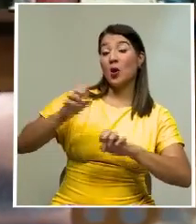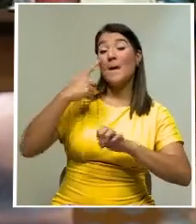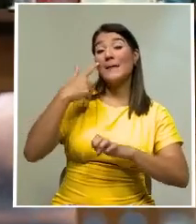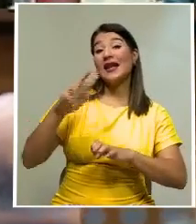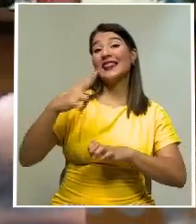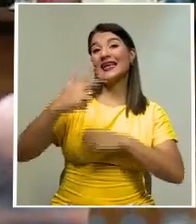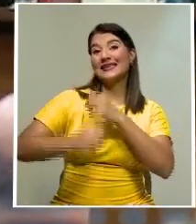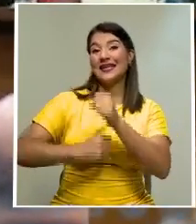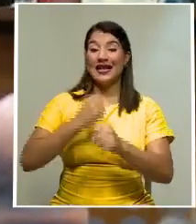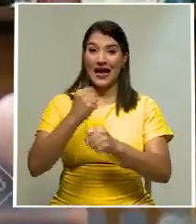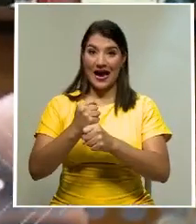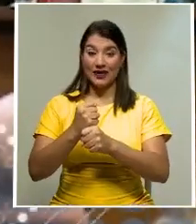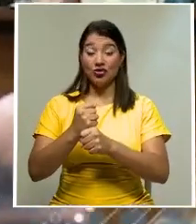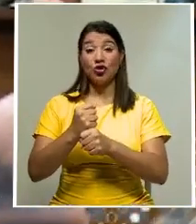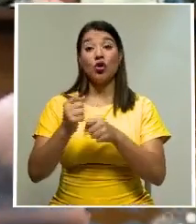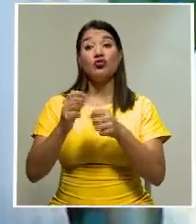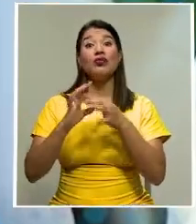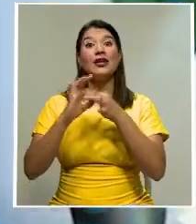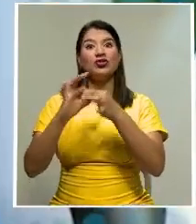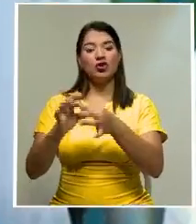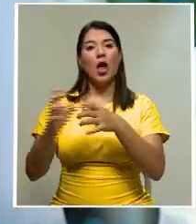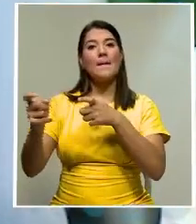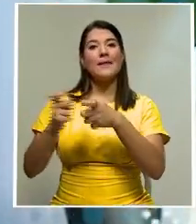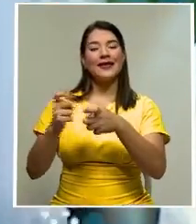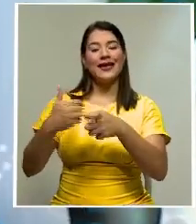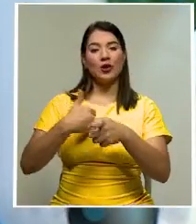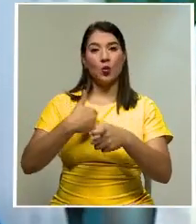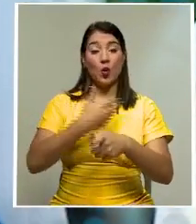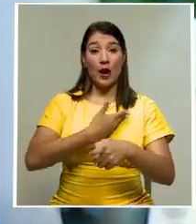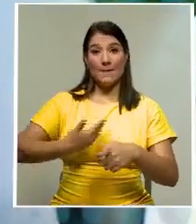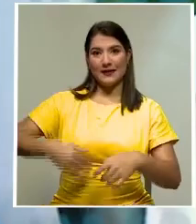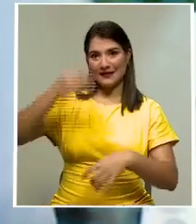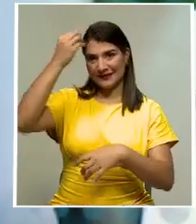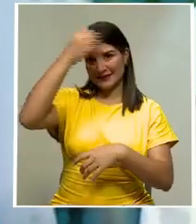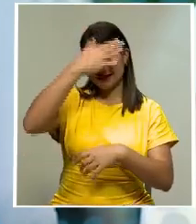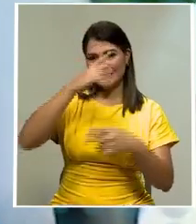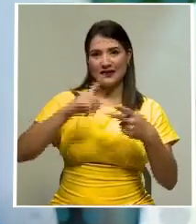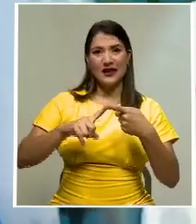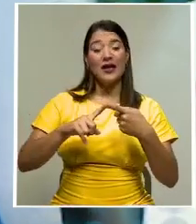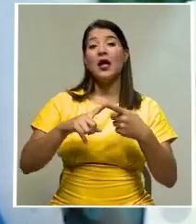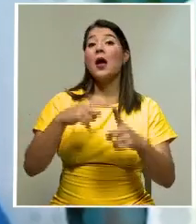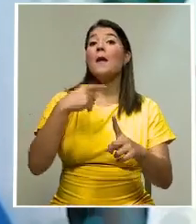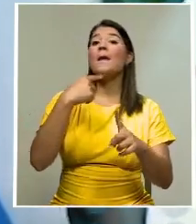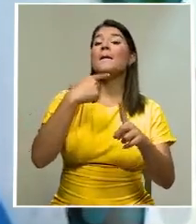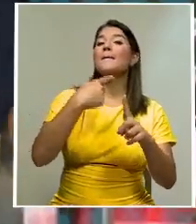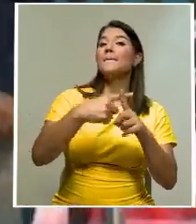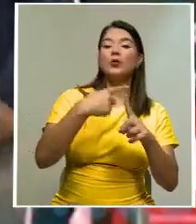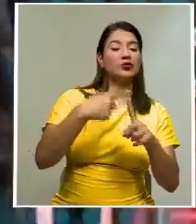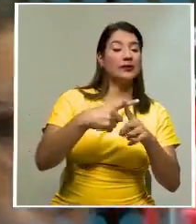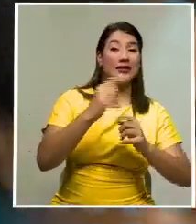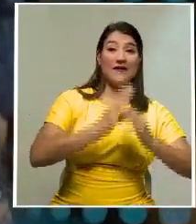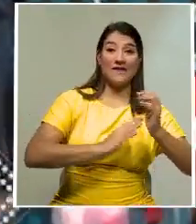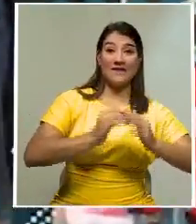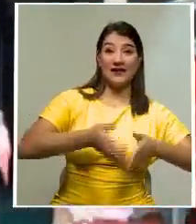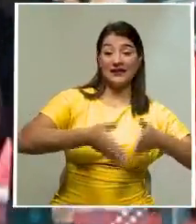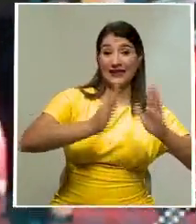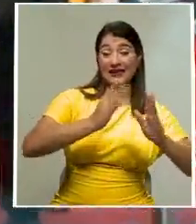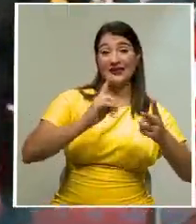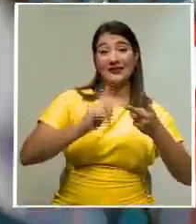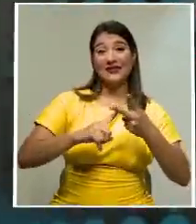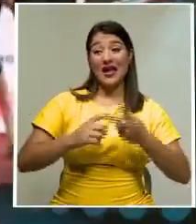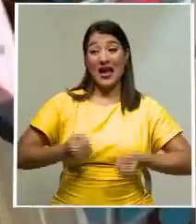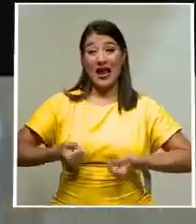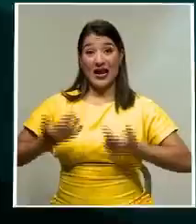industriales solamente destacan de forma positiva los avances en materia de infraestructura y señalan deficiencias en la reducción del